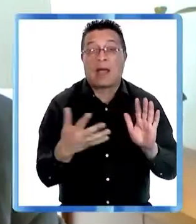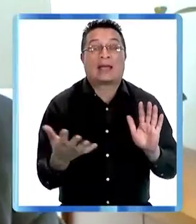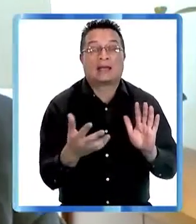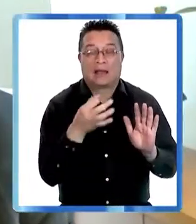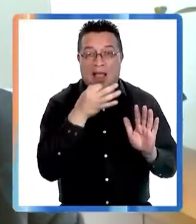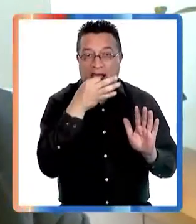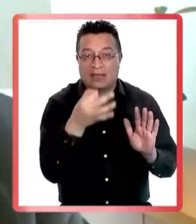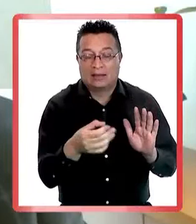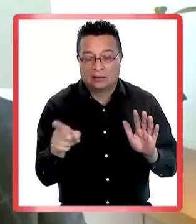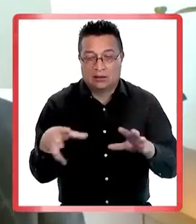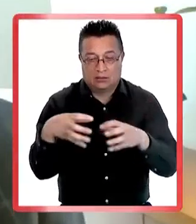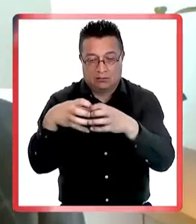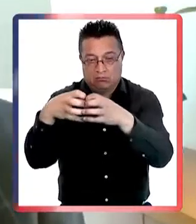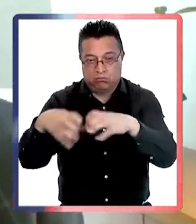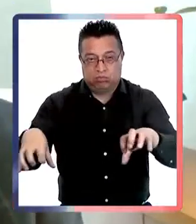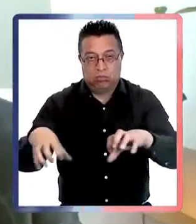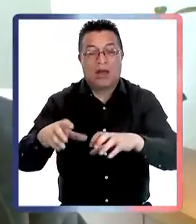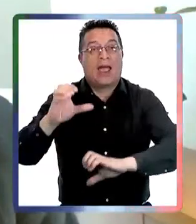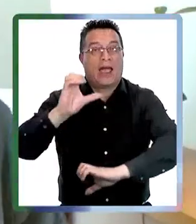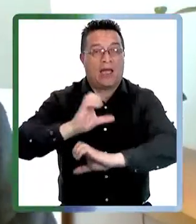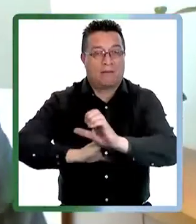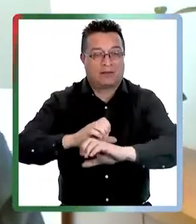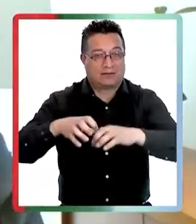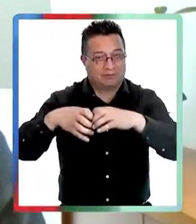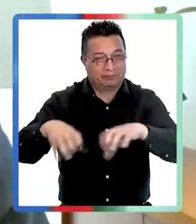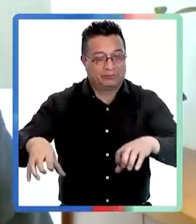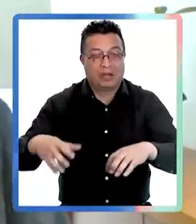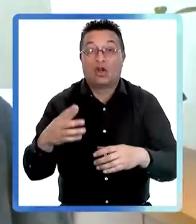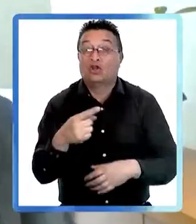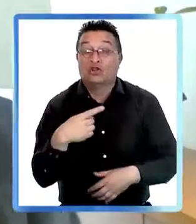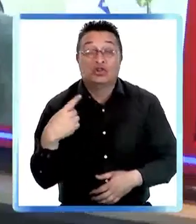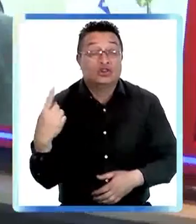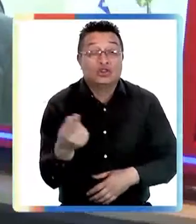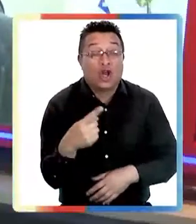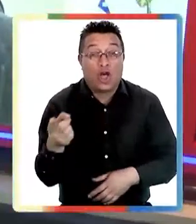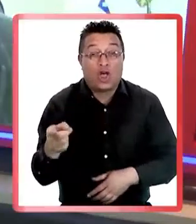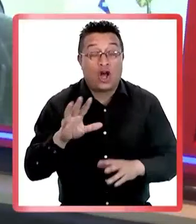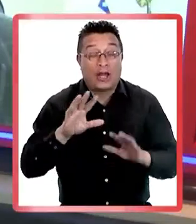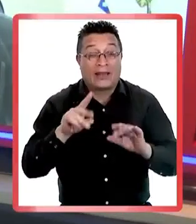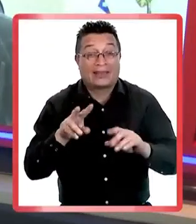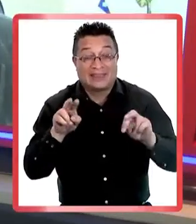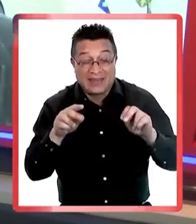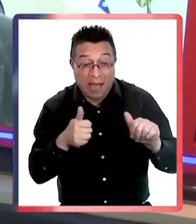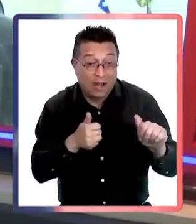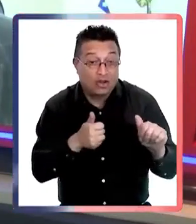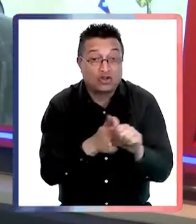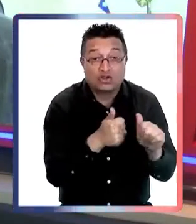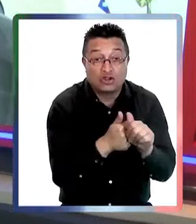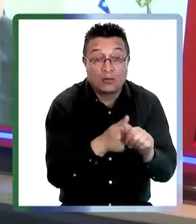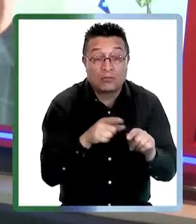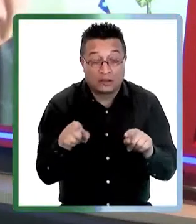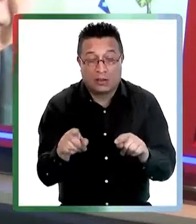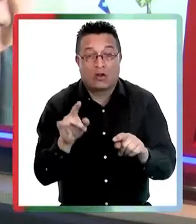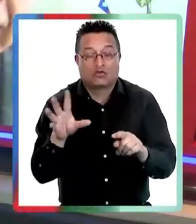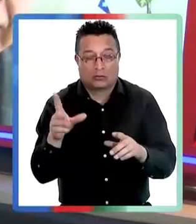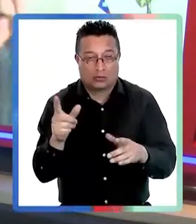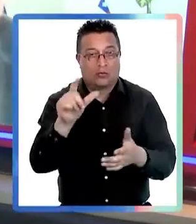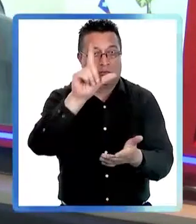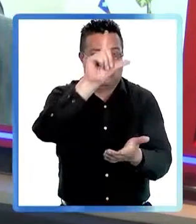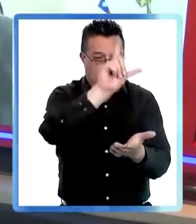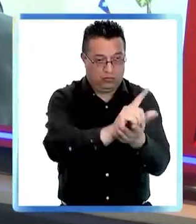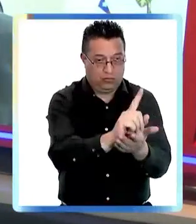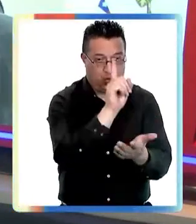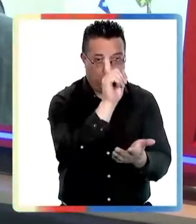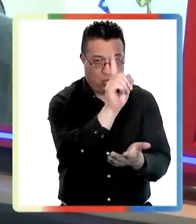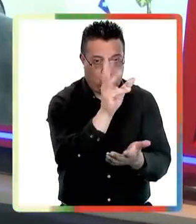que va a hacer es una desintegración de la industria, por lo cual todo lo que es la parte de soporte va a ser centralizada